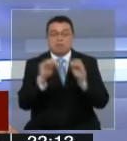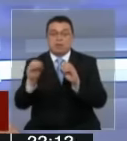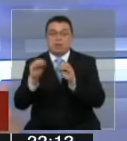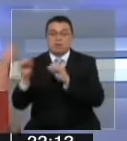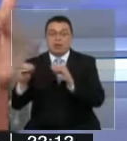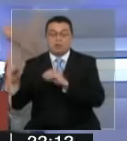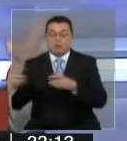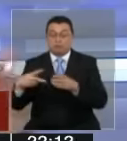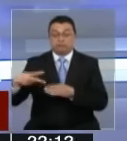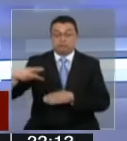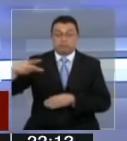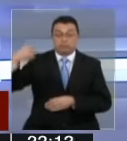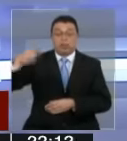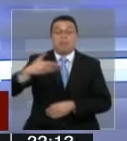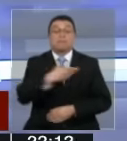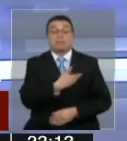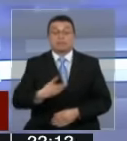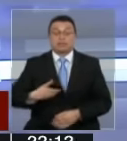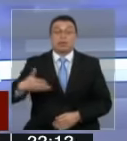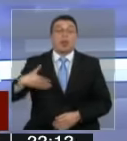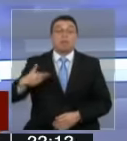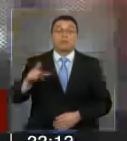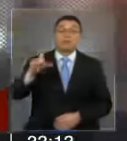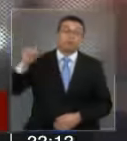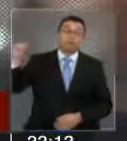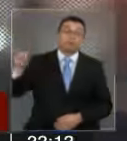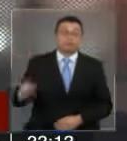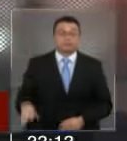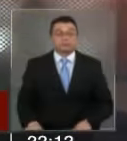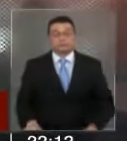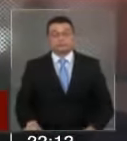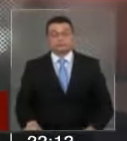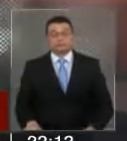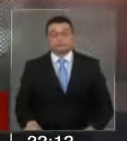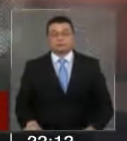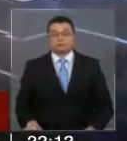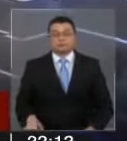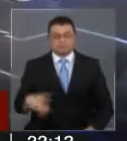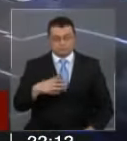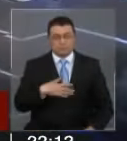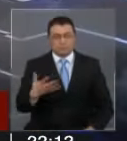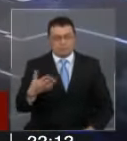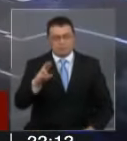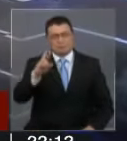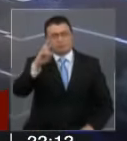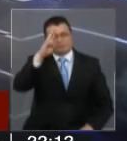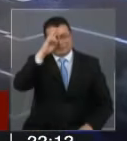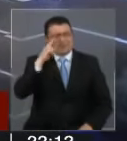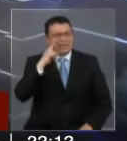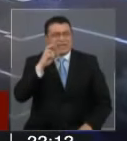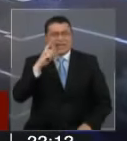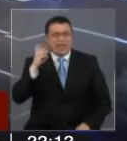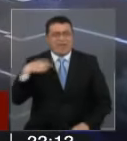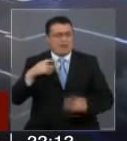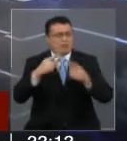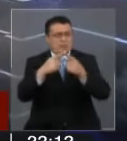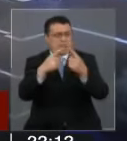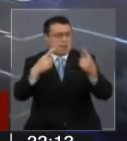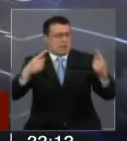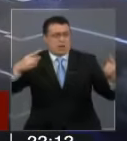aumentando el conflicto y una presidenta que, desgraciadamente, ya no está en Chile. Mónica. A mí me parece increíble que un país que tiene la costa que tengamos